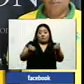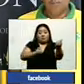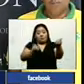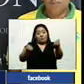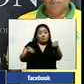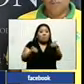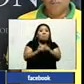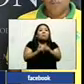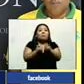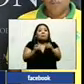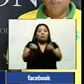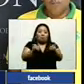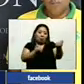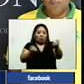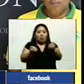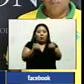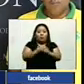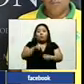tránsito.